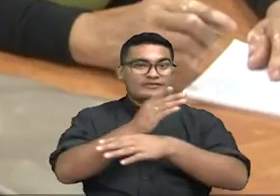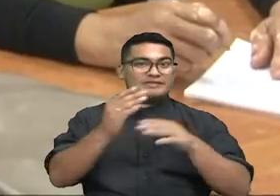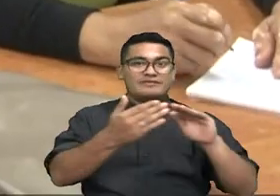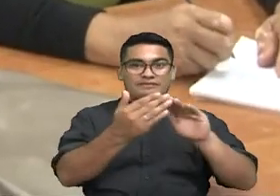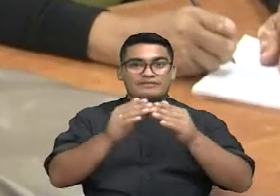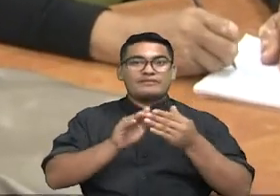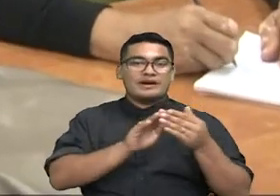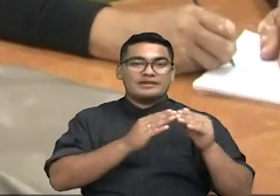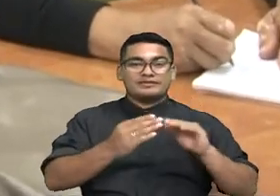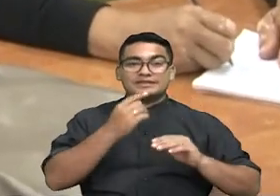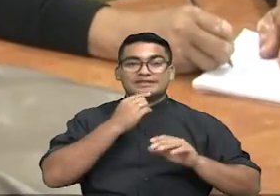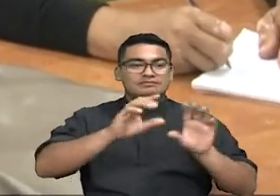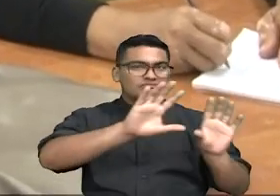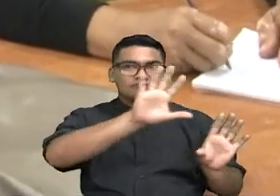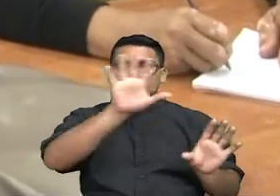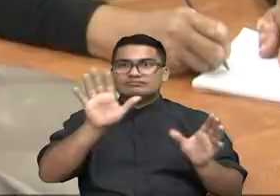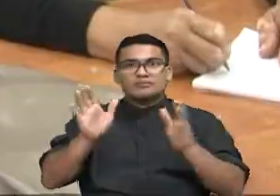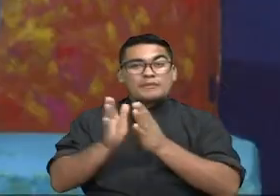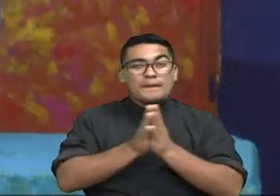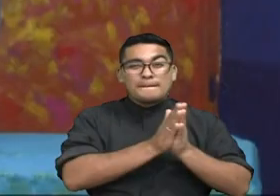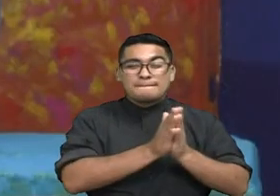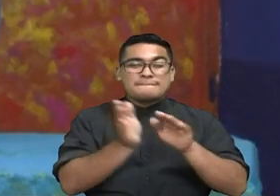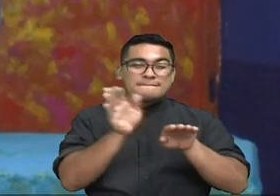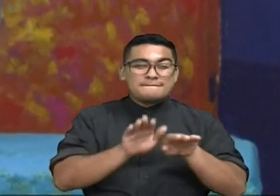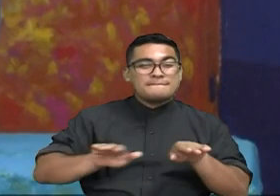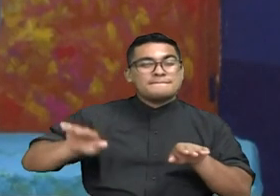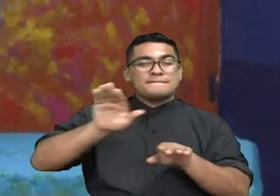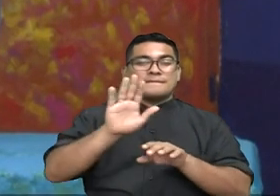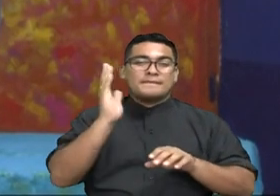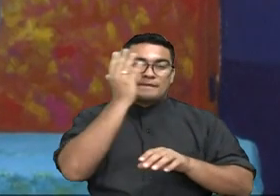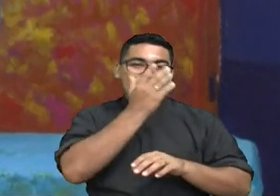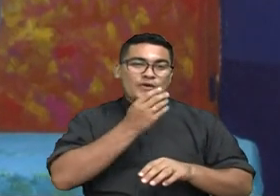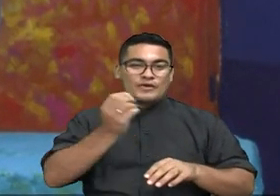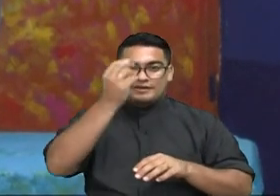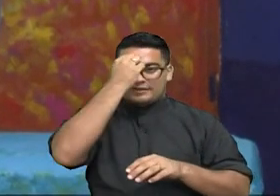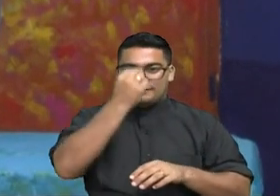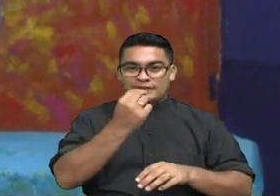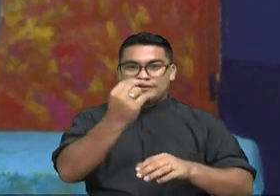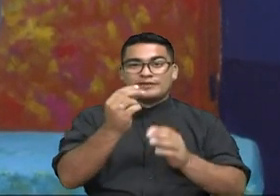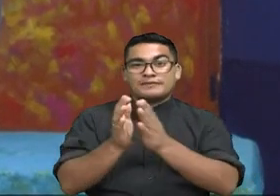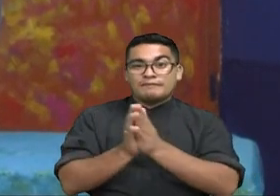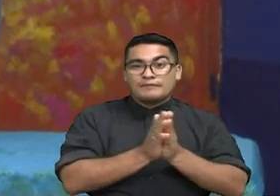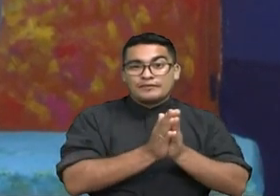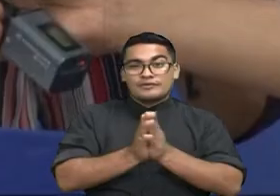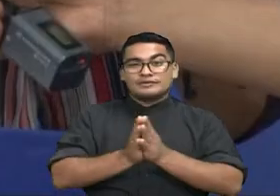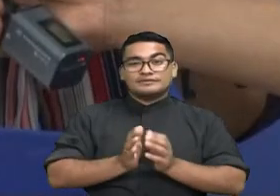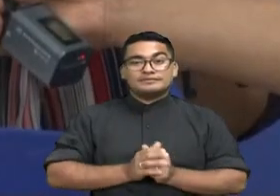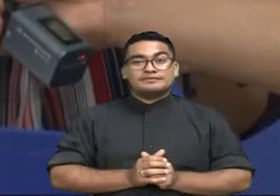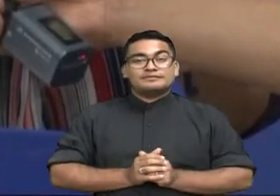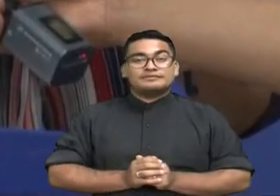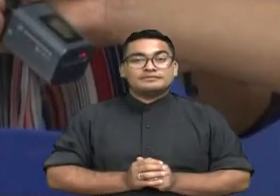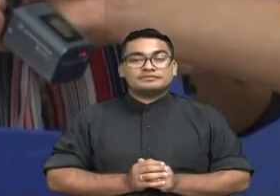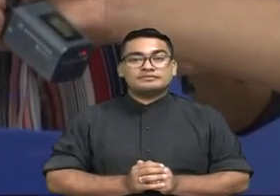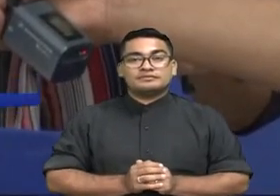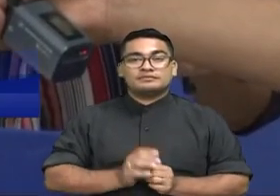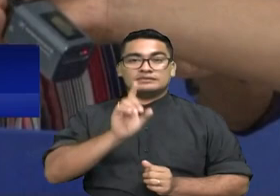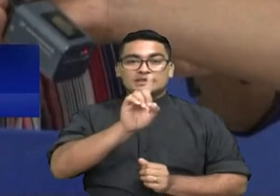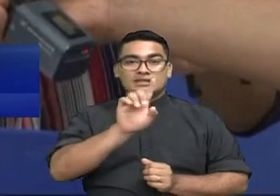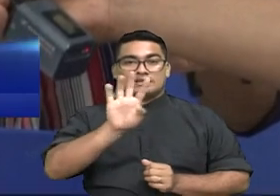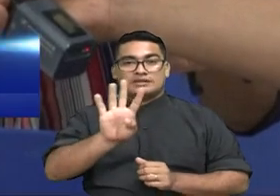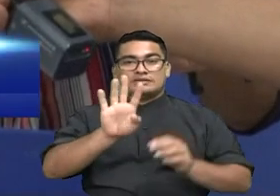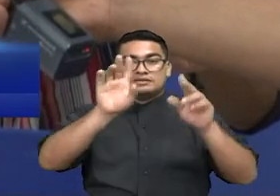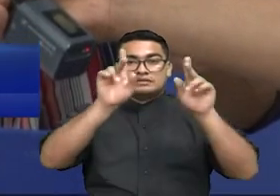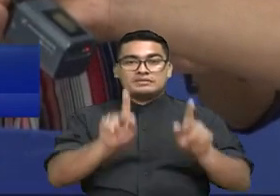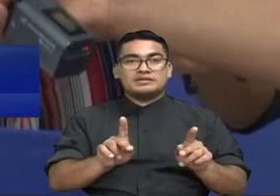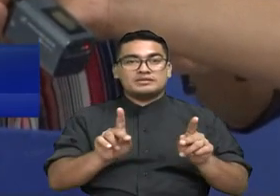participan en la 11ª edición del concurso municipal de altares en honor a la Purísima Concepción de María. 14 jurados